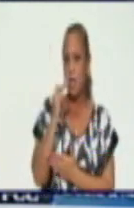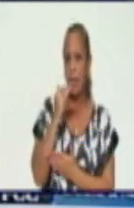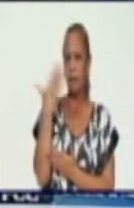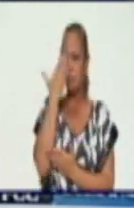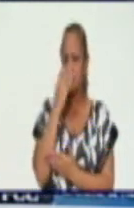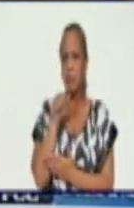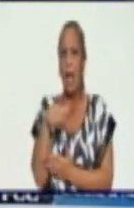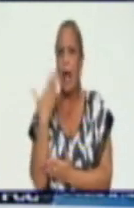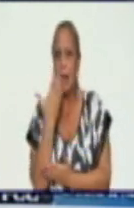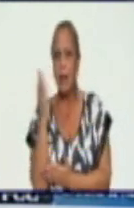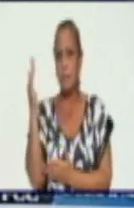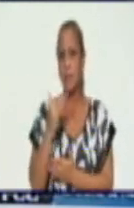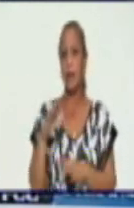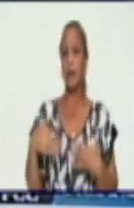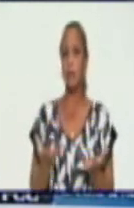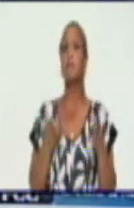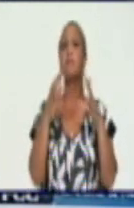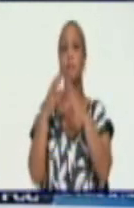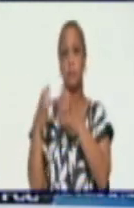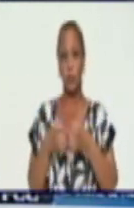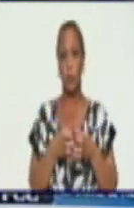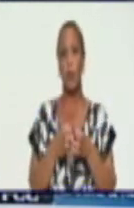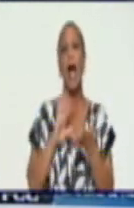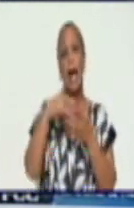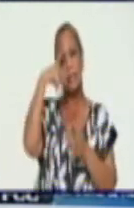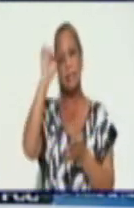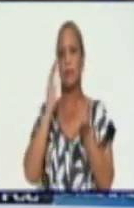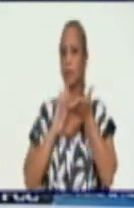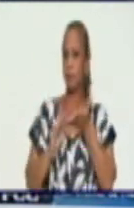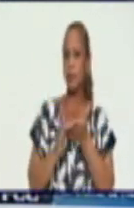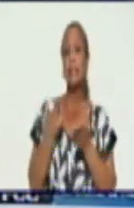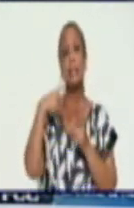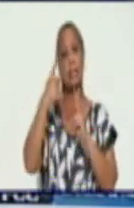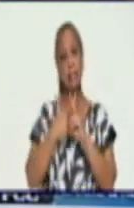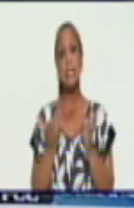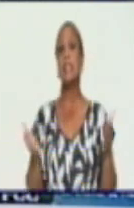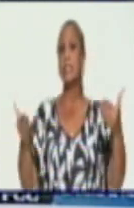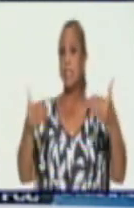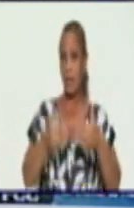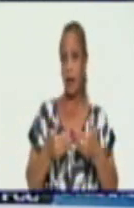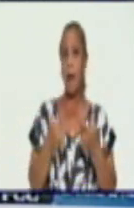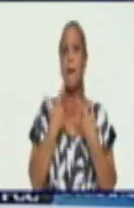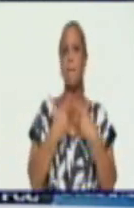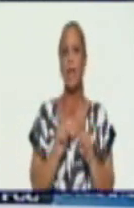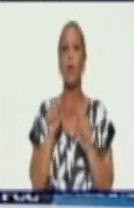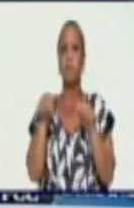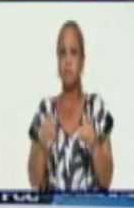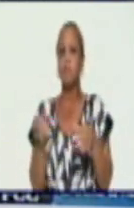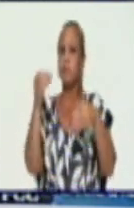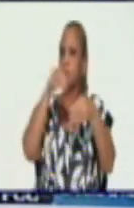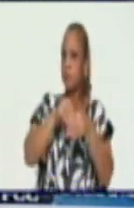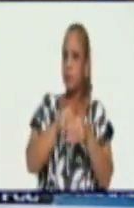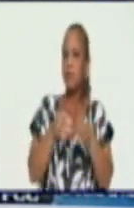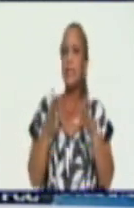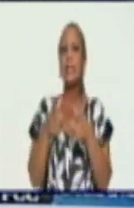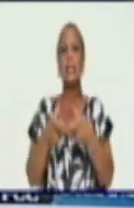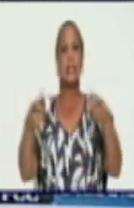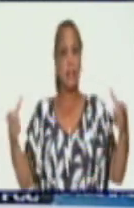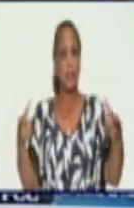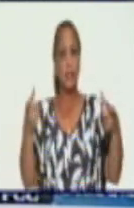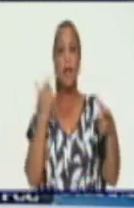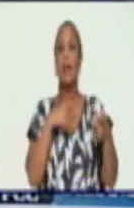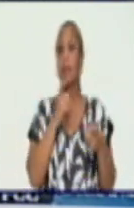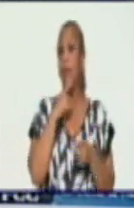y se faculta el grupo municipal autorizaron y sierra pero interno en el gran en la gran área urbana es complejo